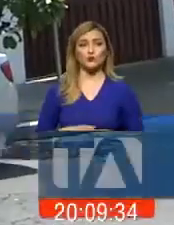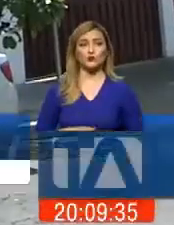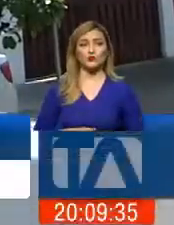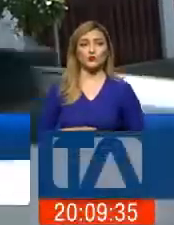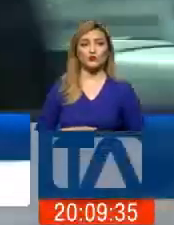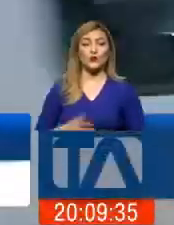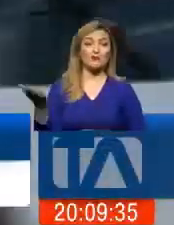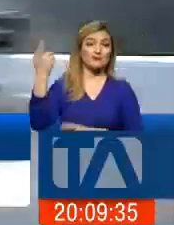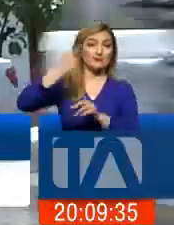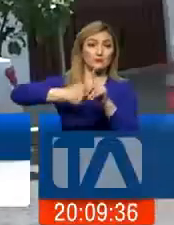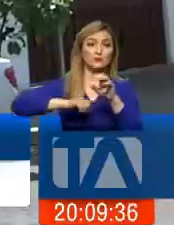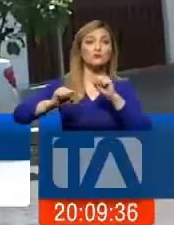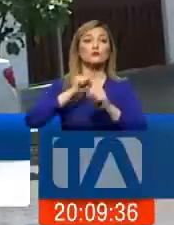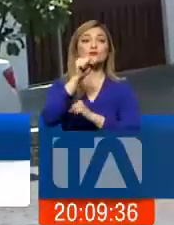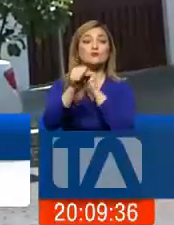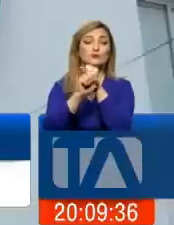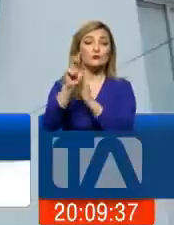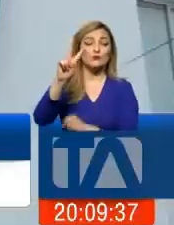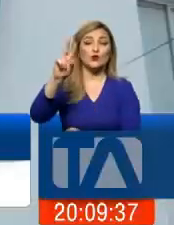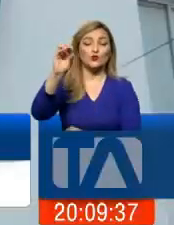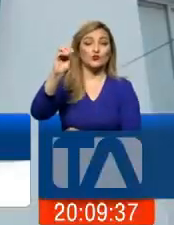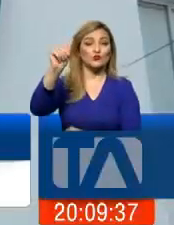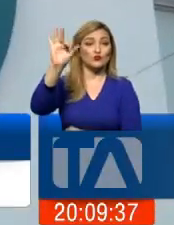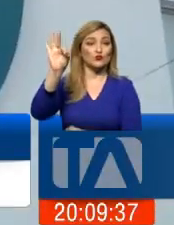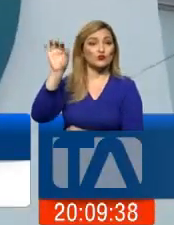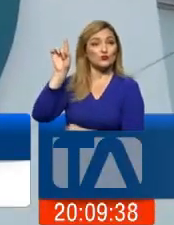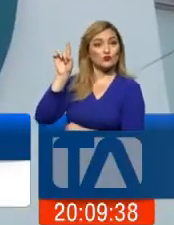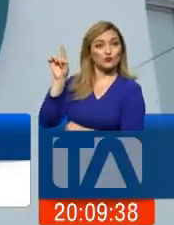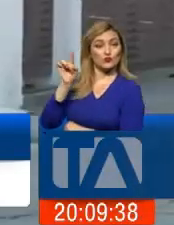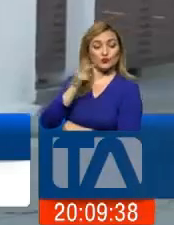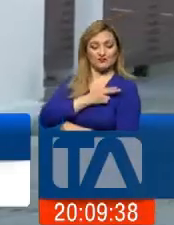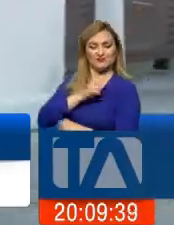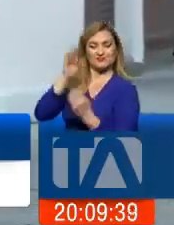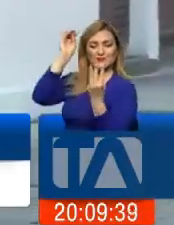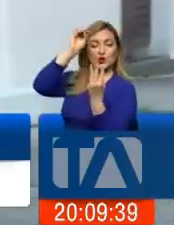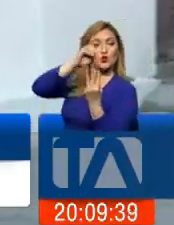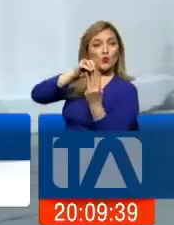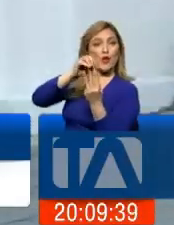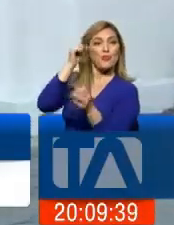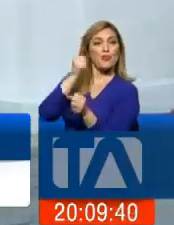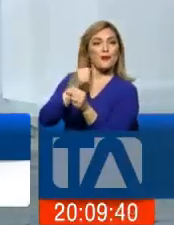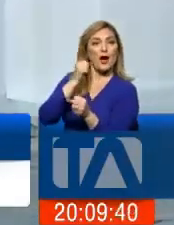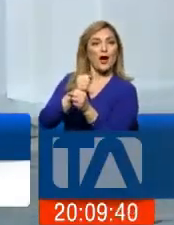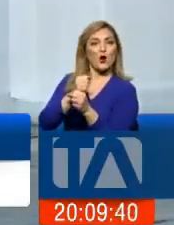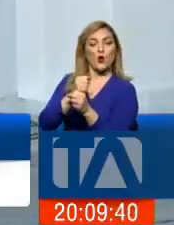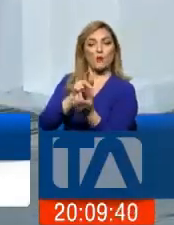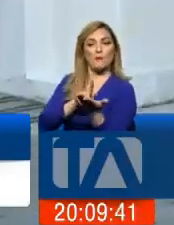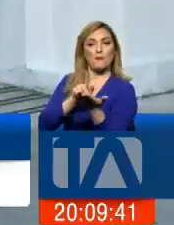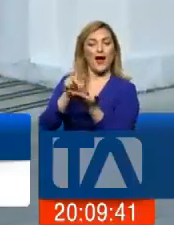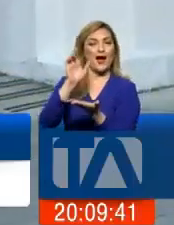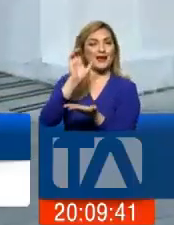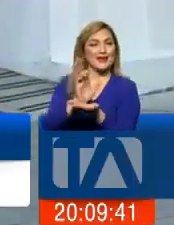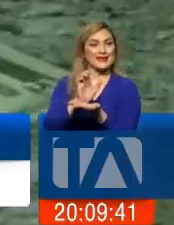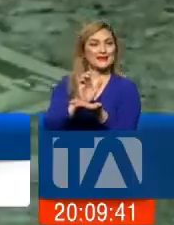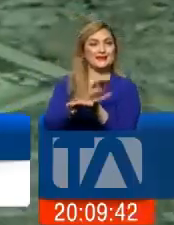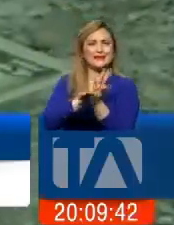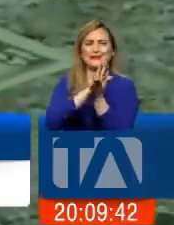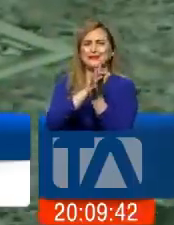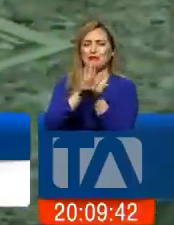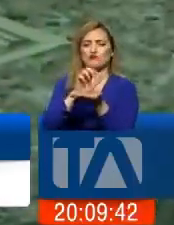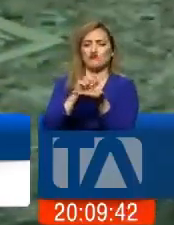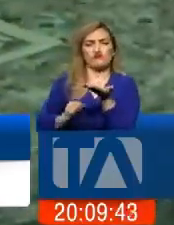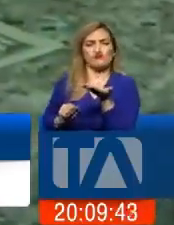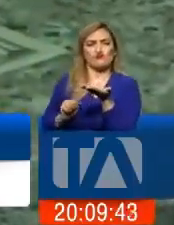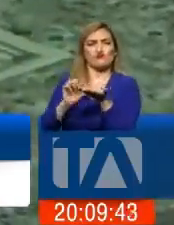Pese a que desde mayo de 2019 la Universidad Tecnológica Equinoccial retuvo a sus trabajadores las aportaciones a la seguridad social,